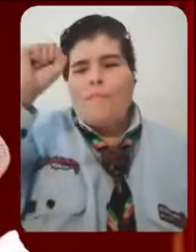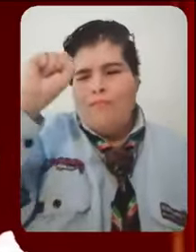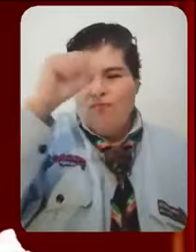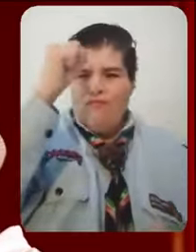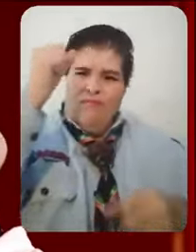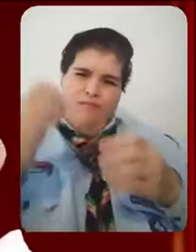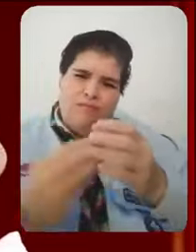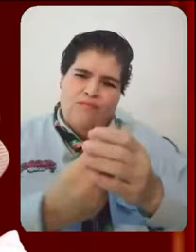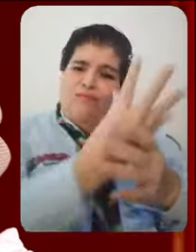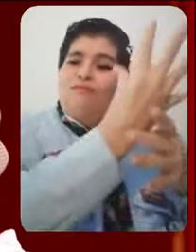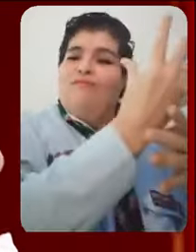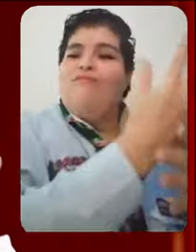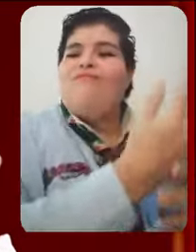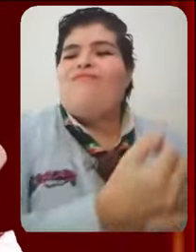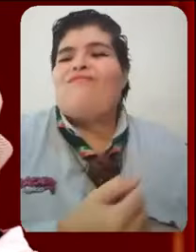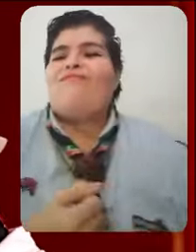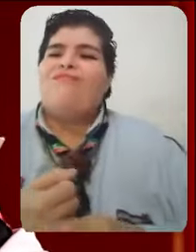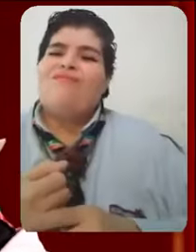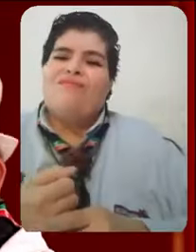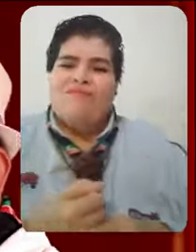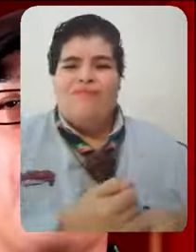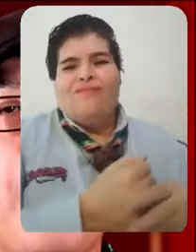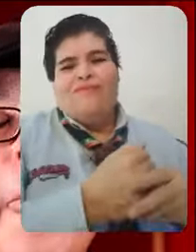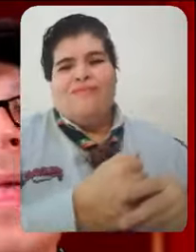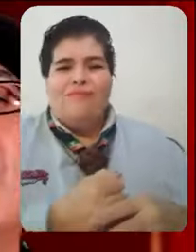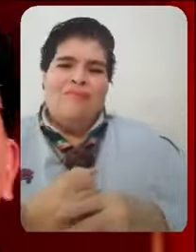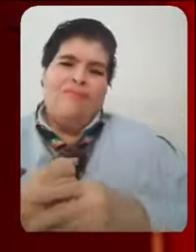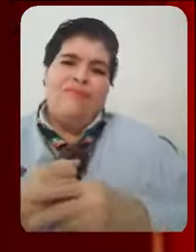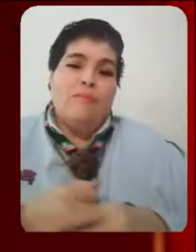adversidad llega a surgir.